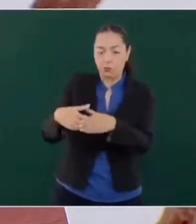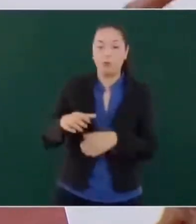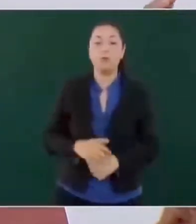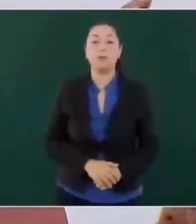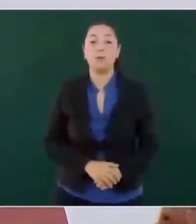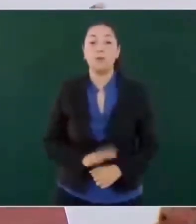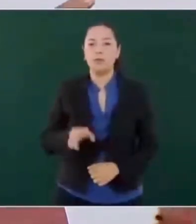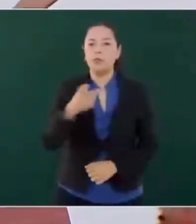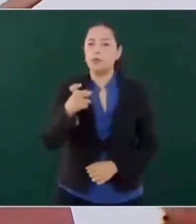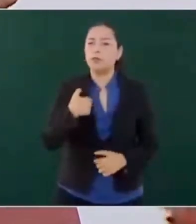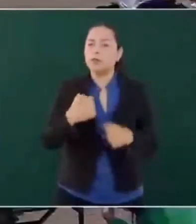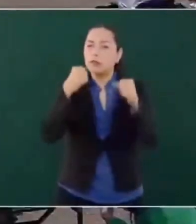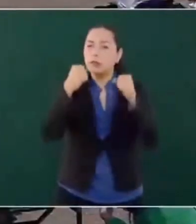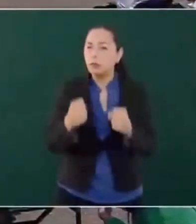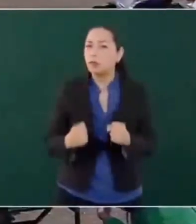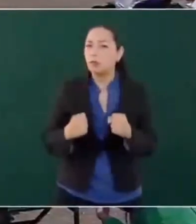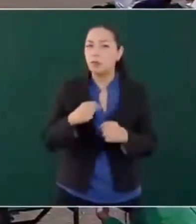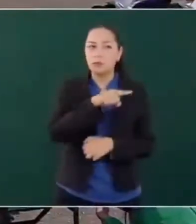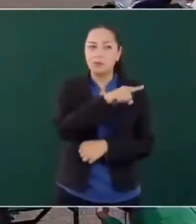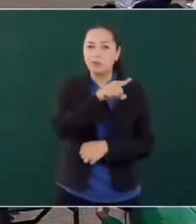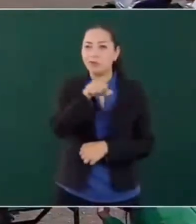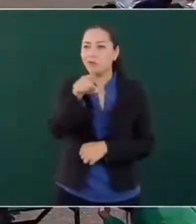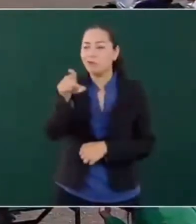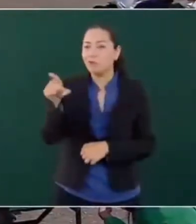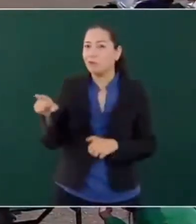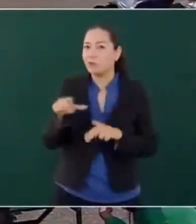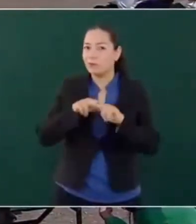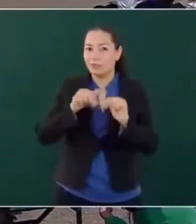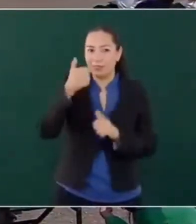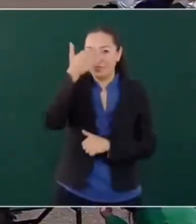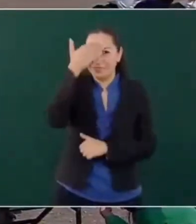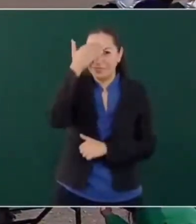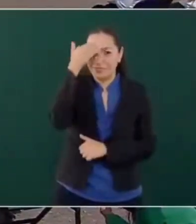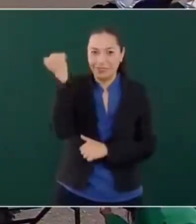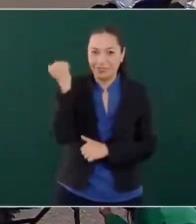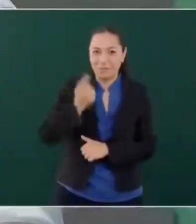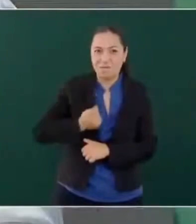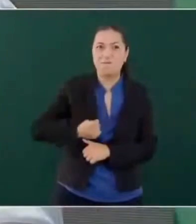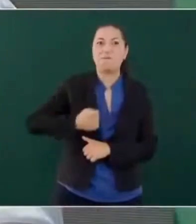Eso estoy seguro que nadie lo sabía.